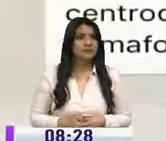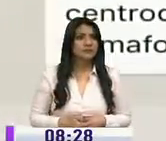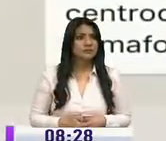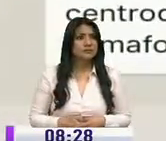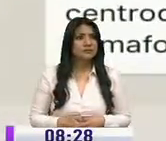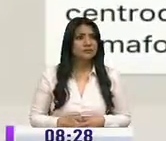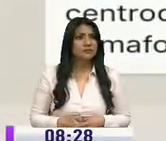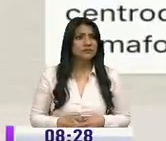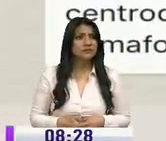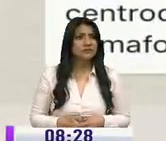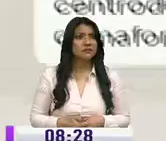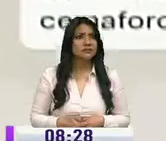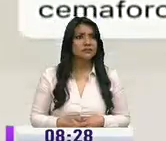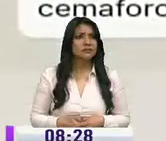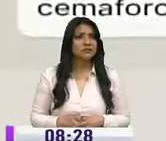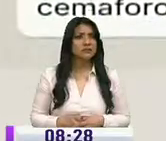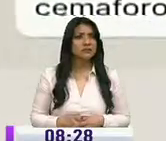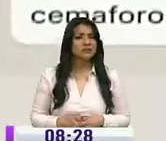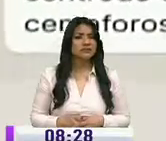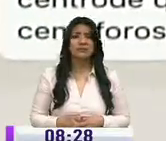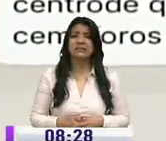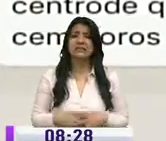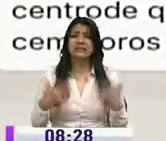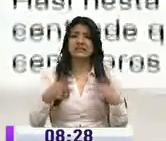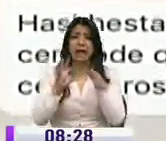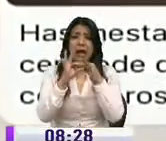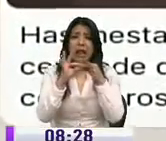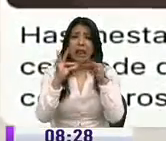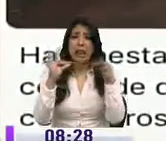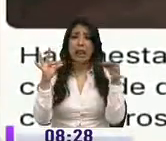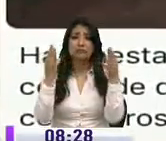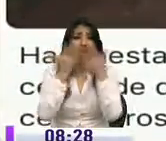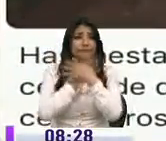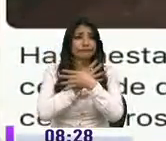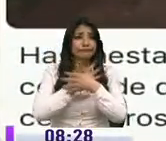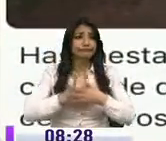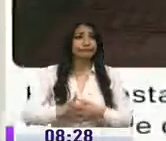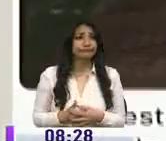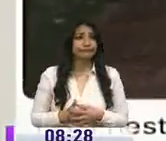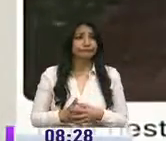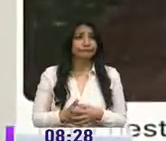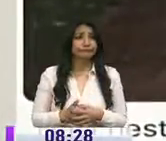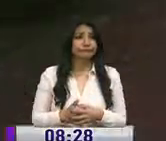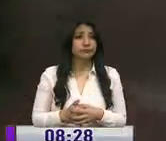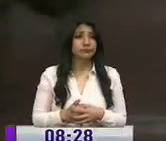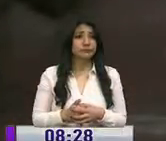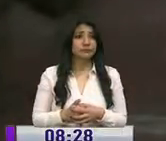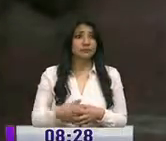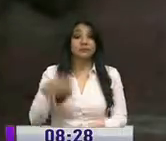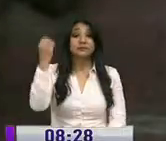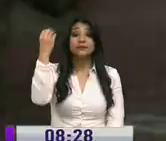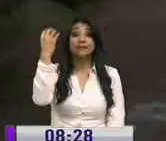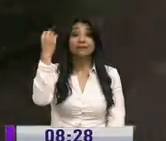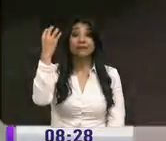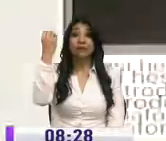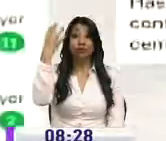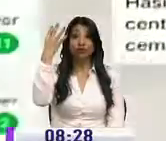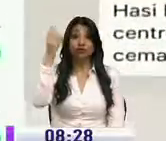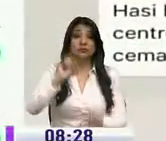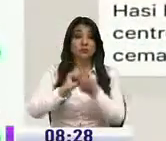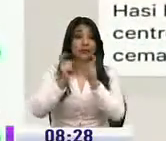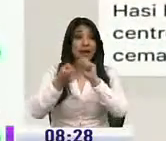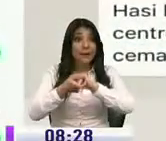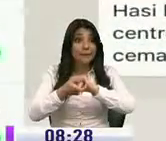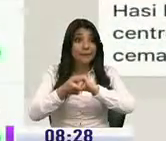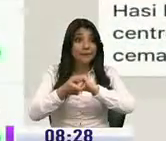ah, vecinos, no sean malitos, graduado en jeroglíficos, pero me imagino que esto es por los semáforos, sincronización de los semáforos, es